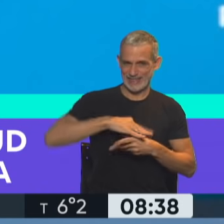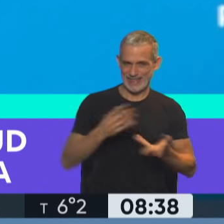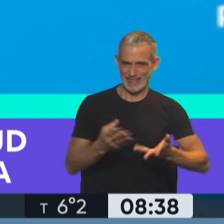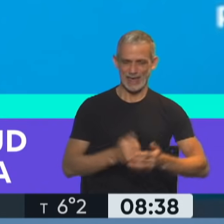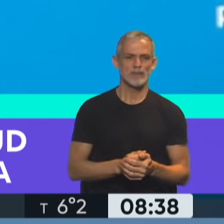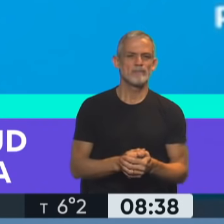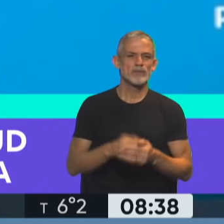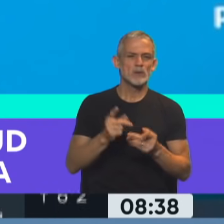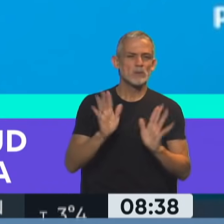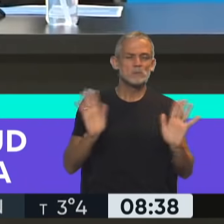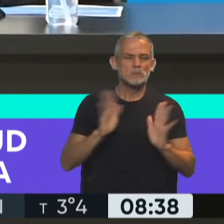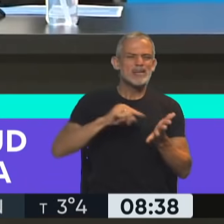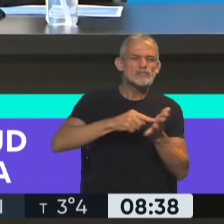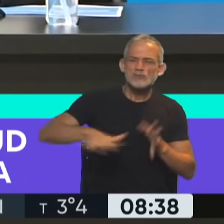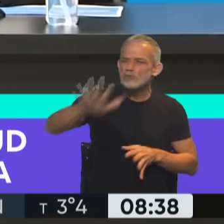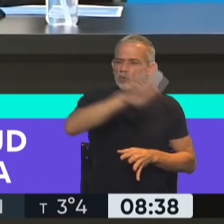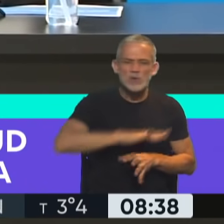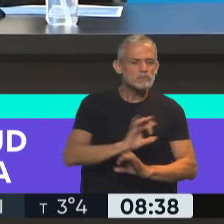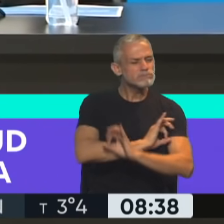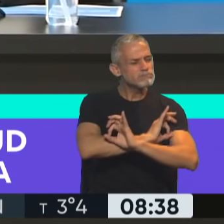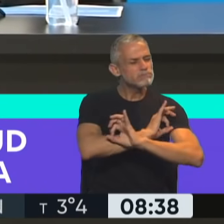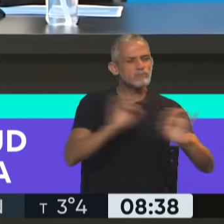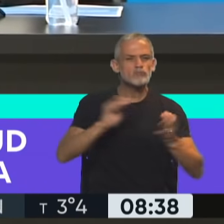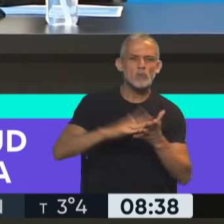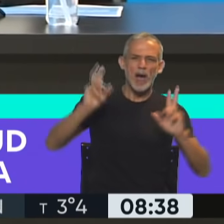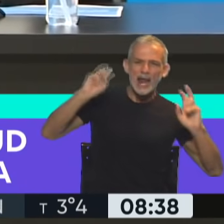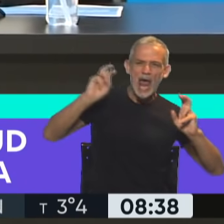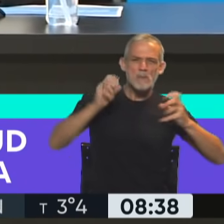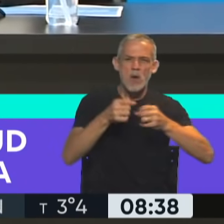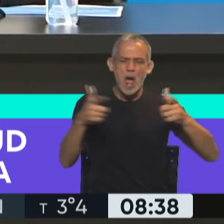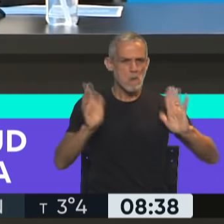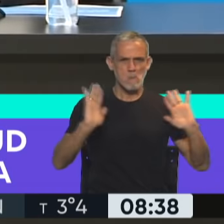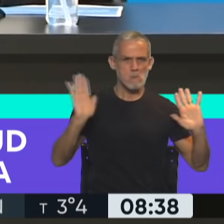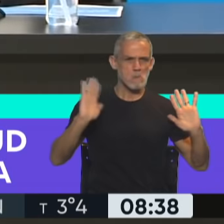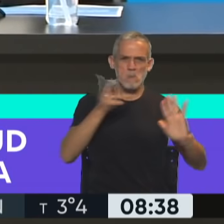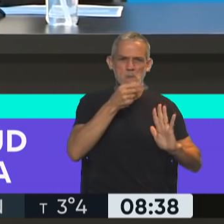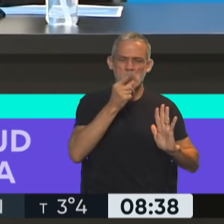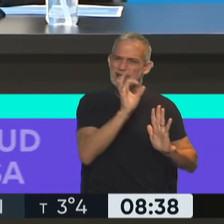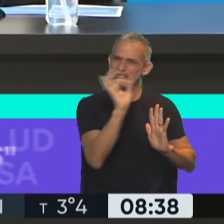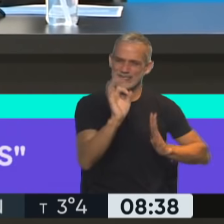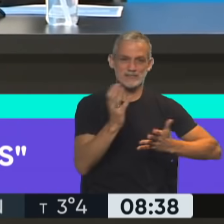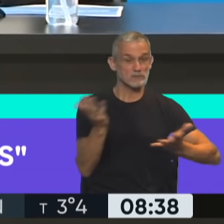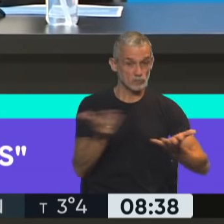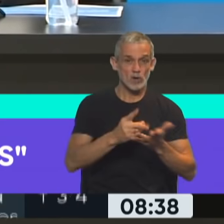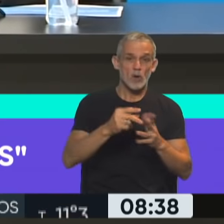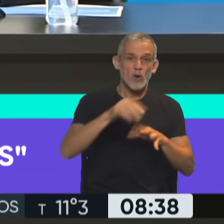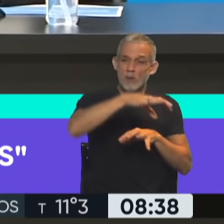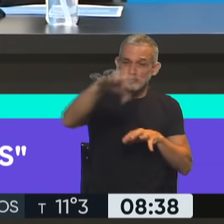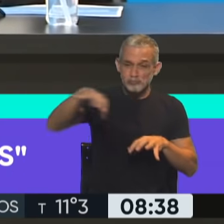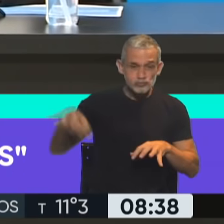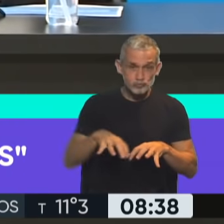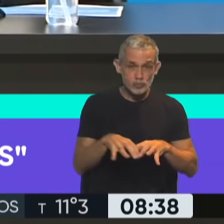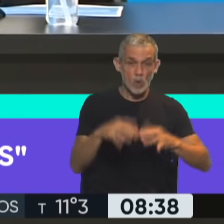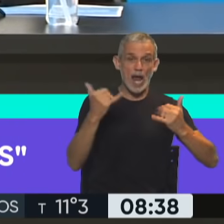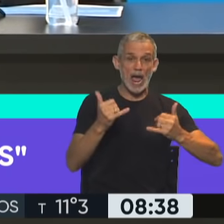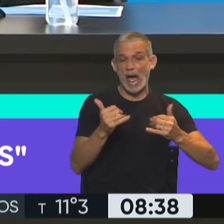ningún aglomerado urbano en situación de alarma epidemiológica y la gran mayoría de los departamentos están